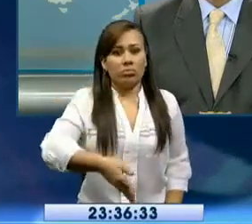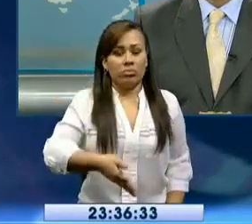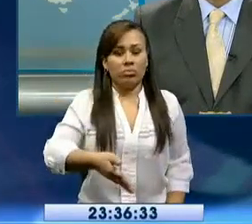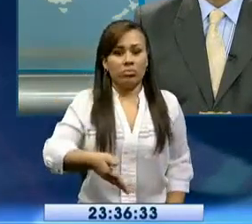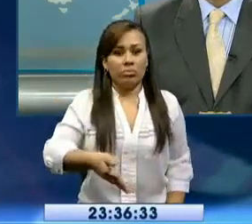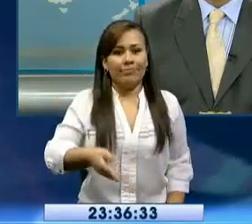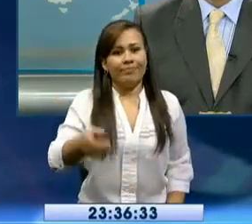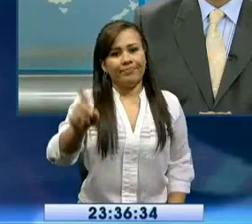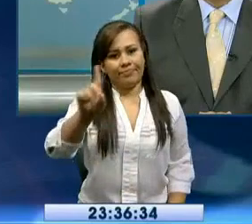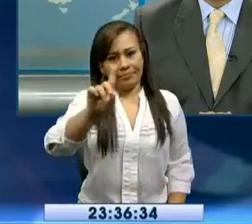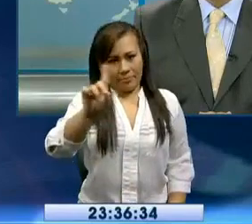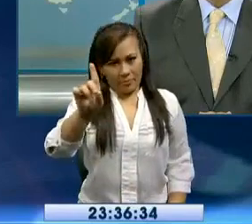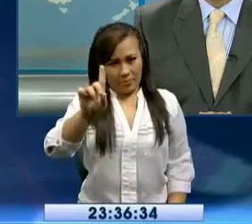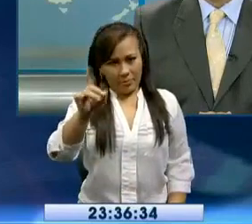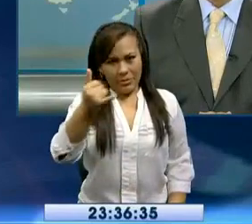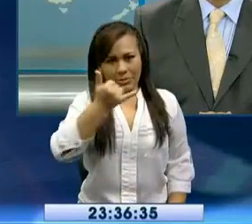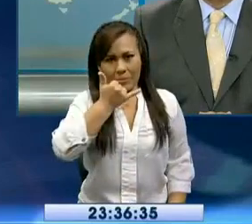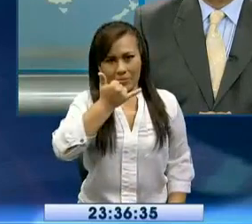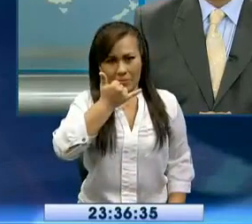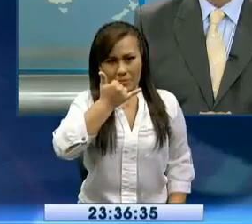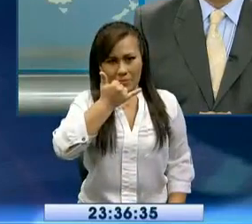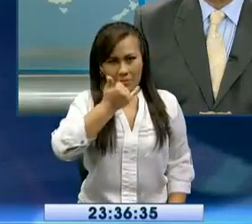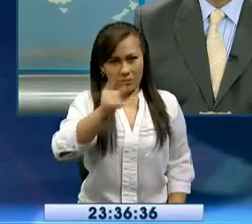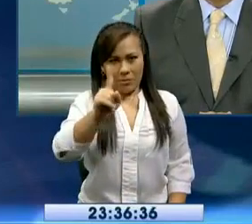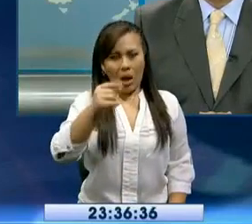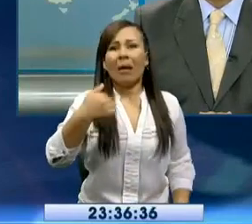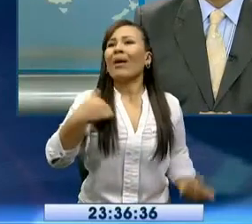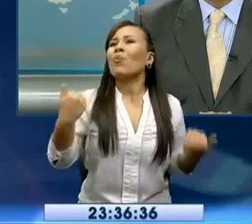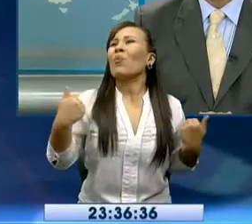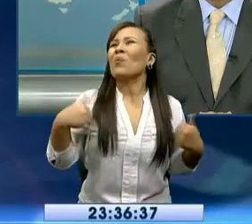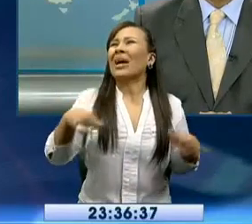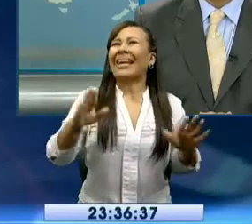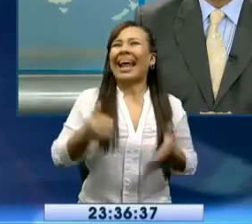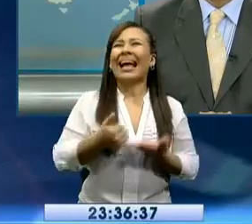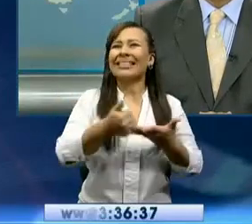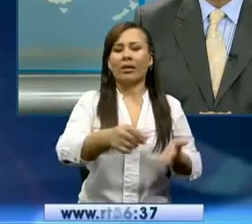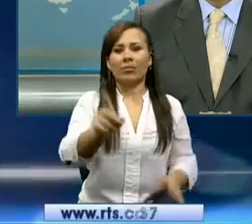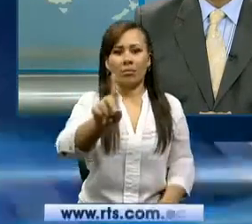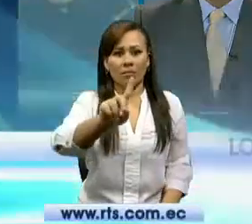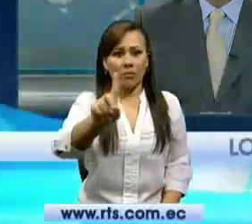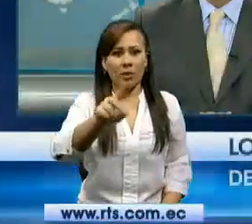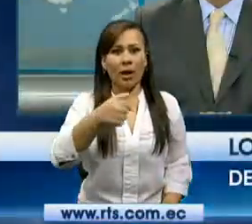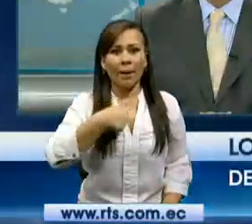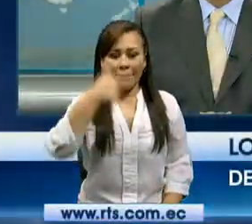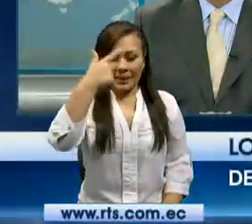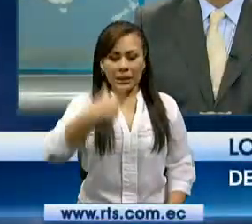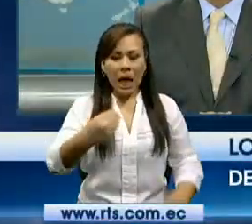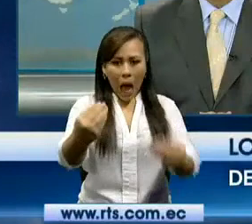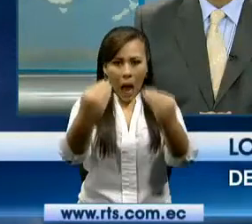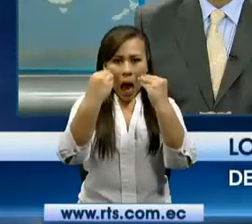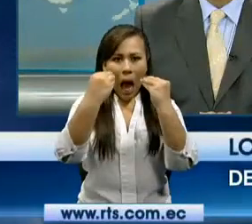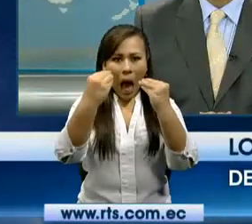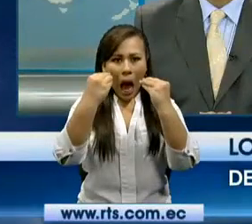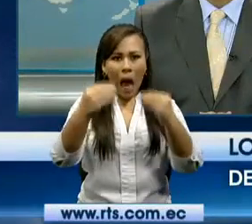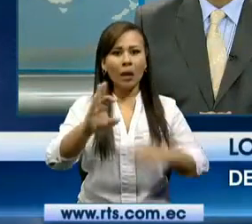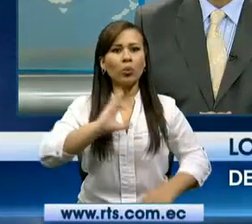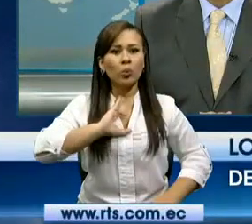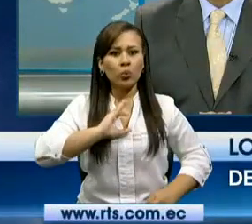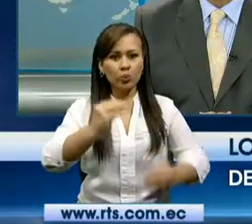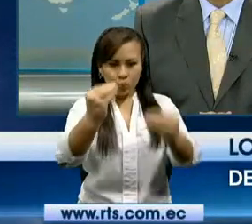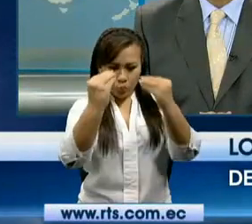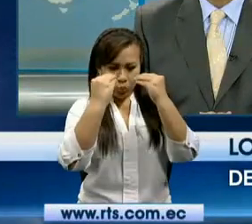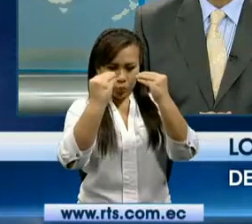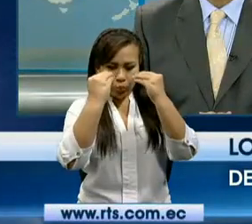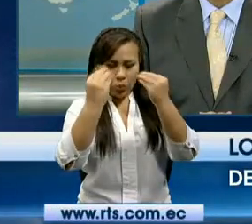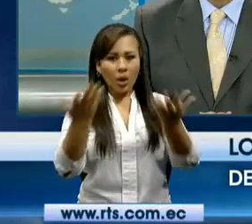no, es erróneo el tema. Una persona sin entrenamiento y una persona que no tiene una actividad específica que va a realizar,